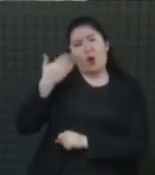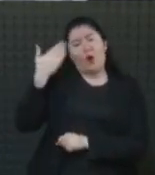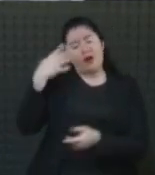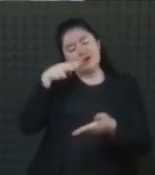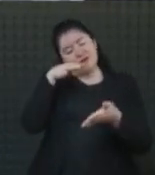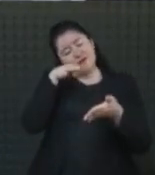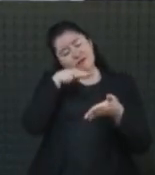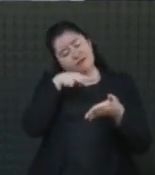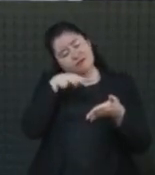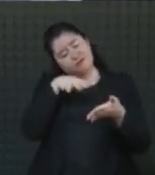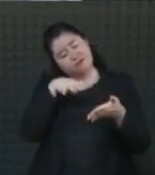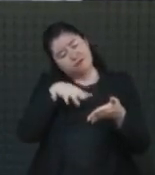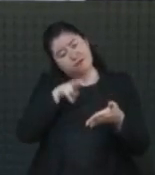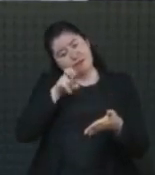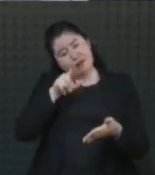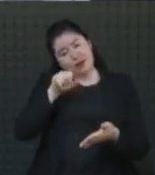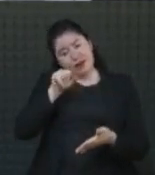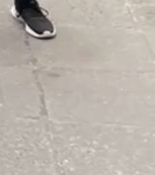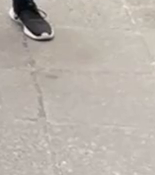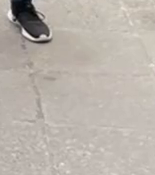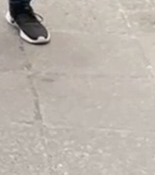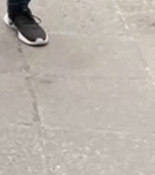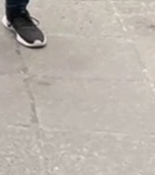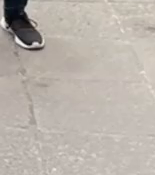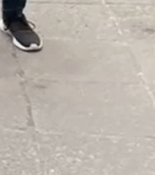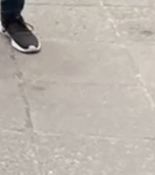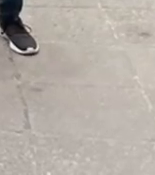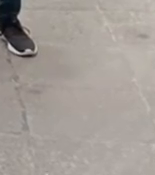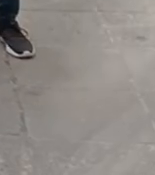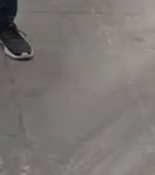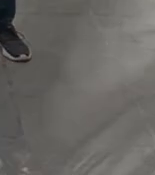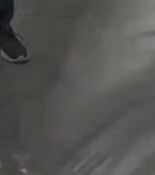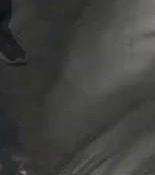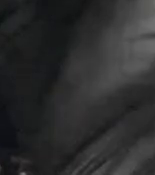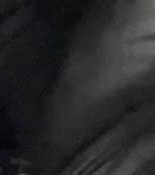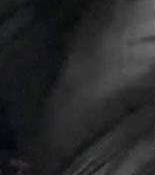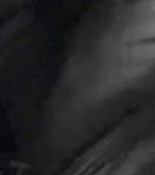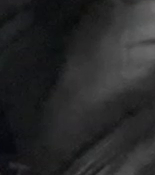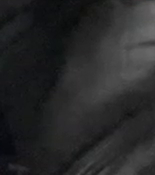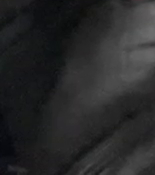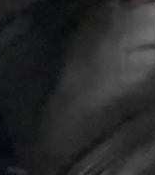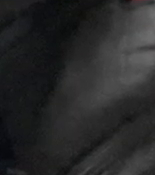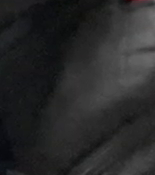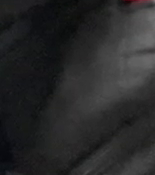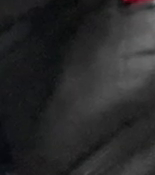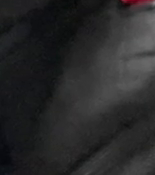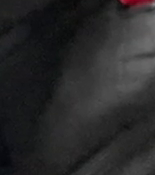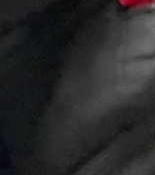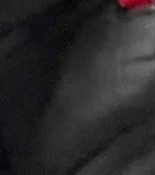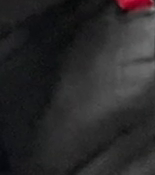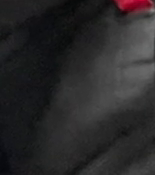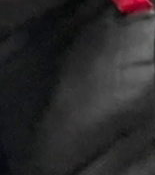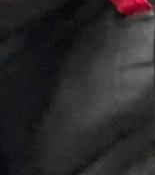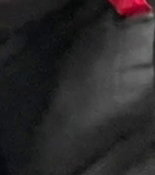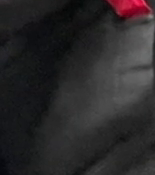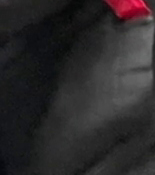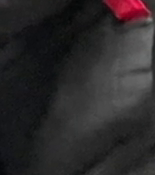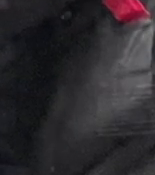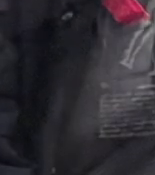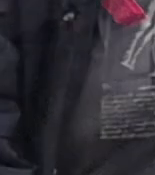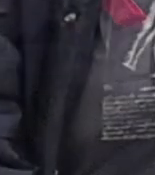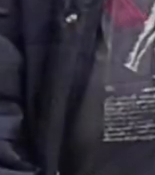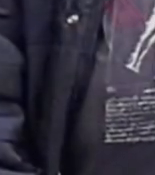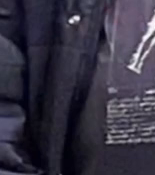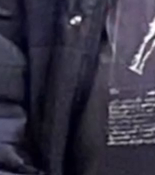Arán cuando estábamos en la facultad, y me tocó pues el movimiento del CEU, del Consejo